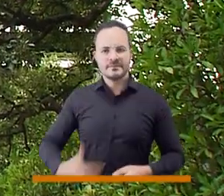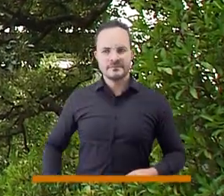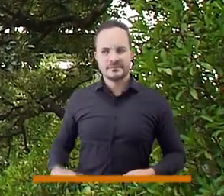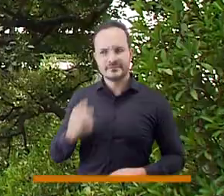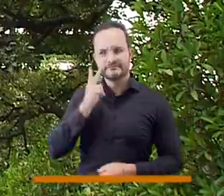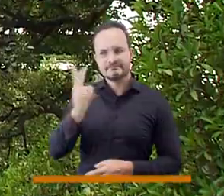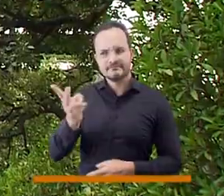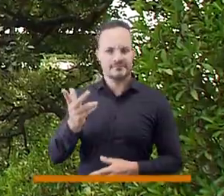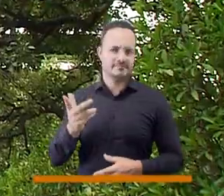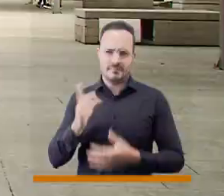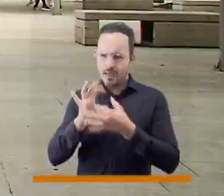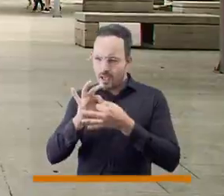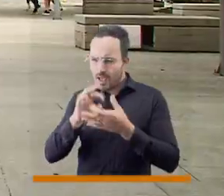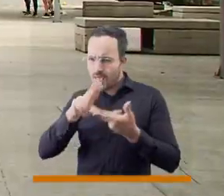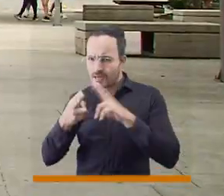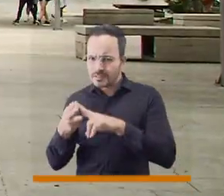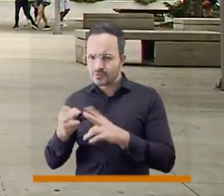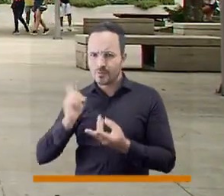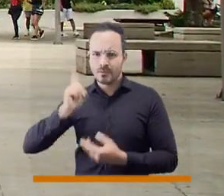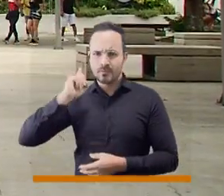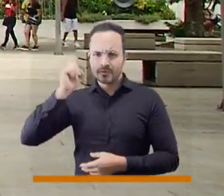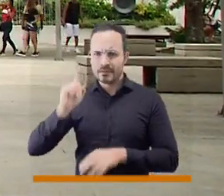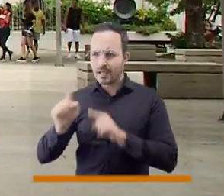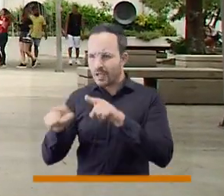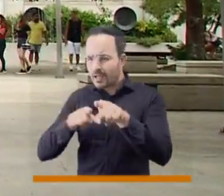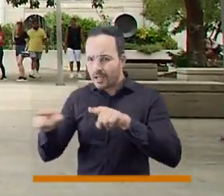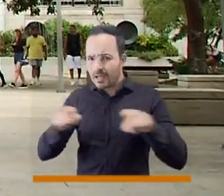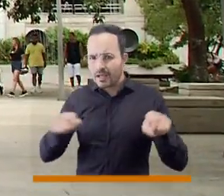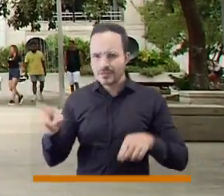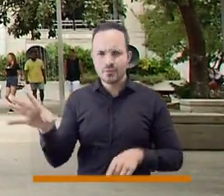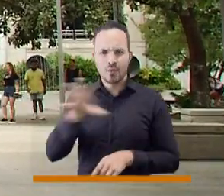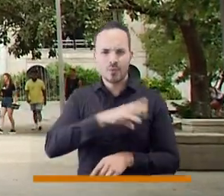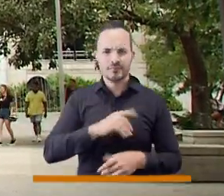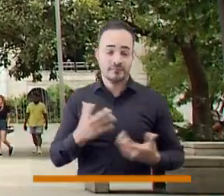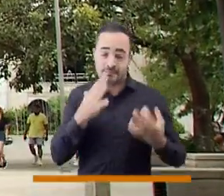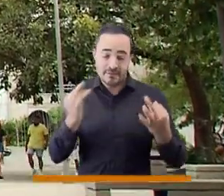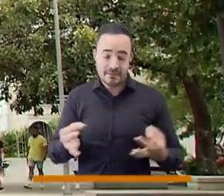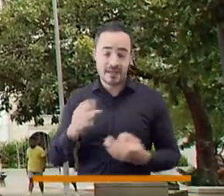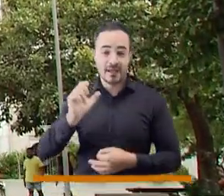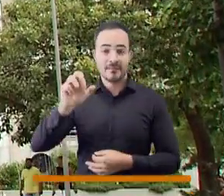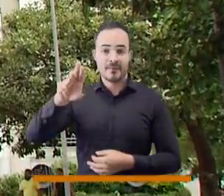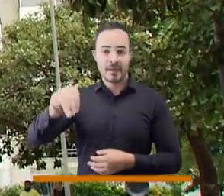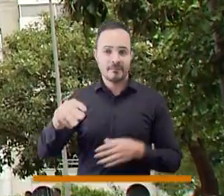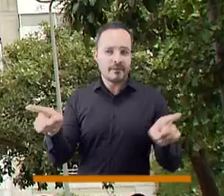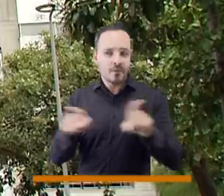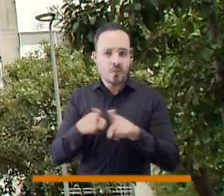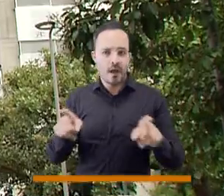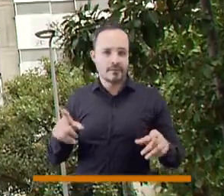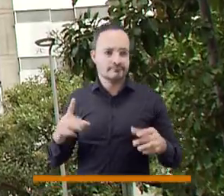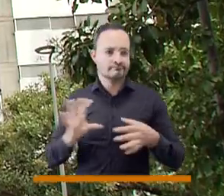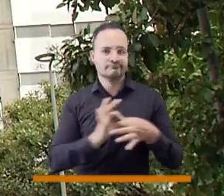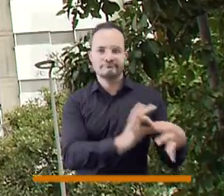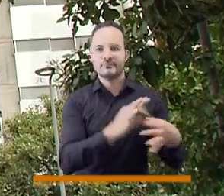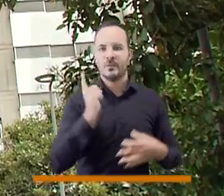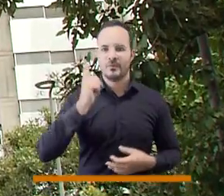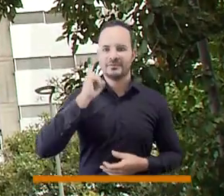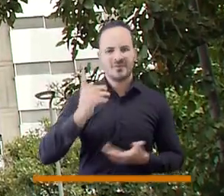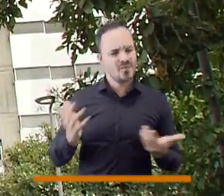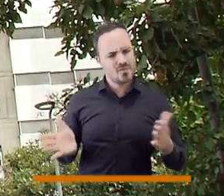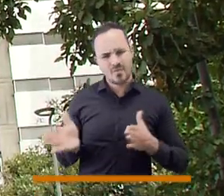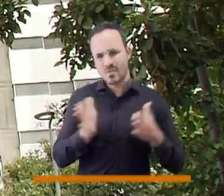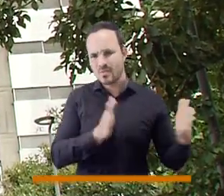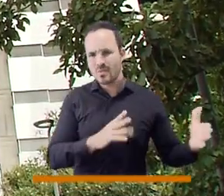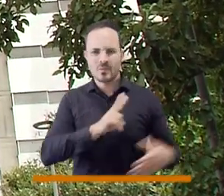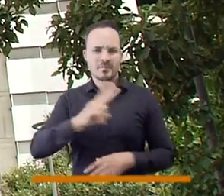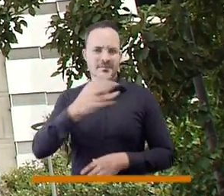los vicepresidentes, porque hoy los vicepresidentes de EPM todos vienen de un origen político, lo que nunca había ocurrido. Hoy EPM es un